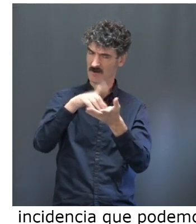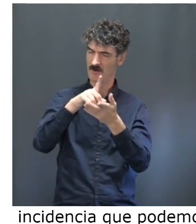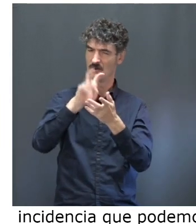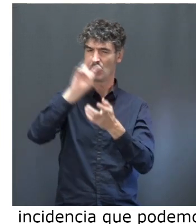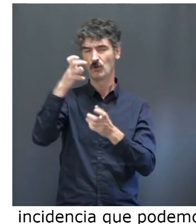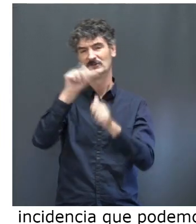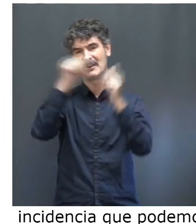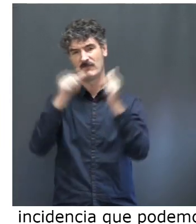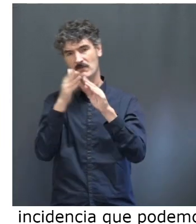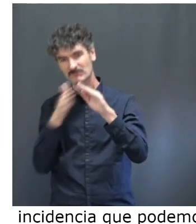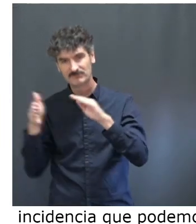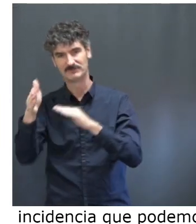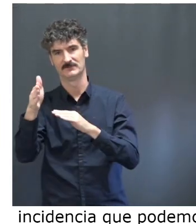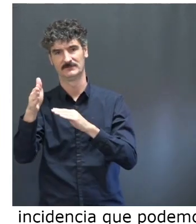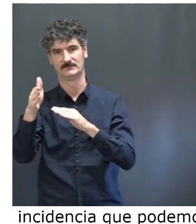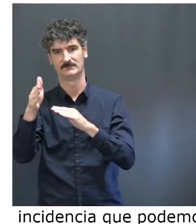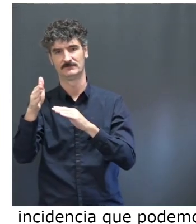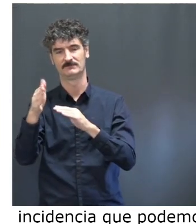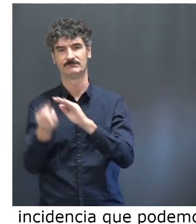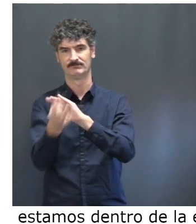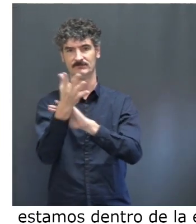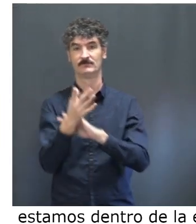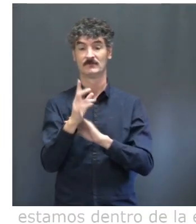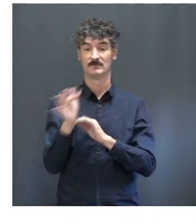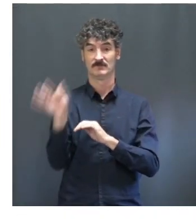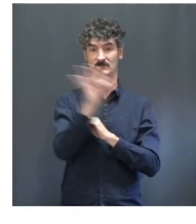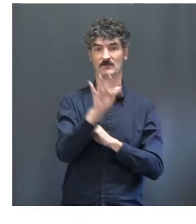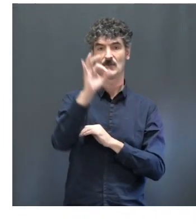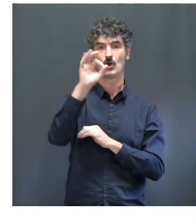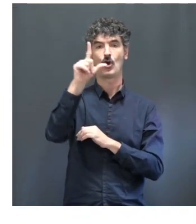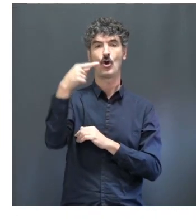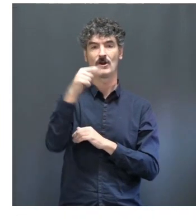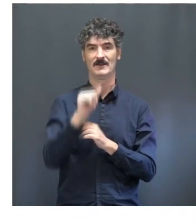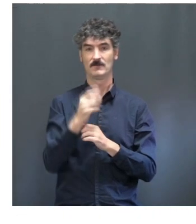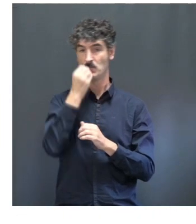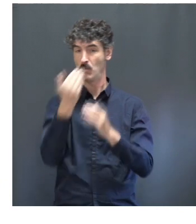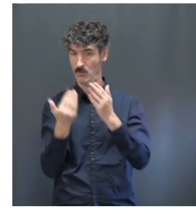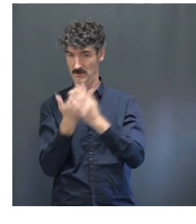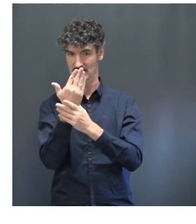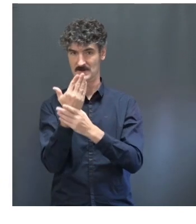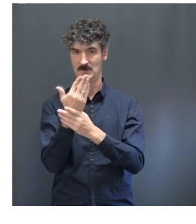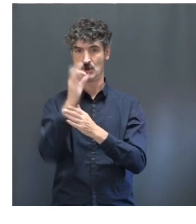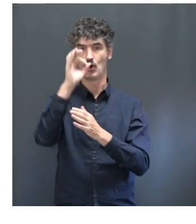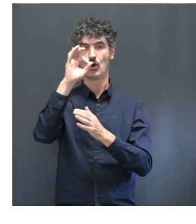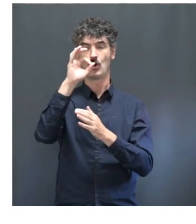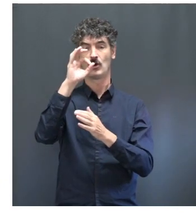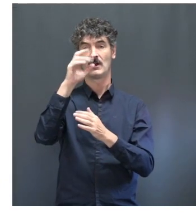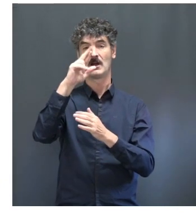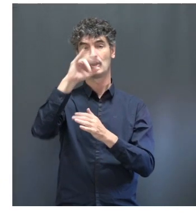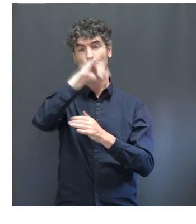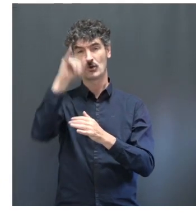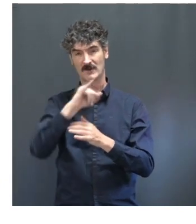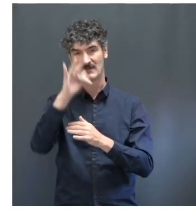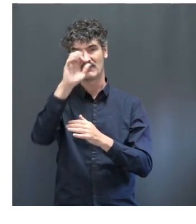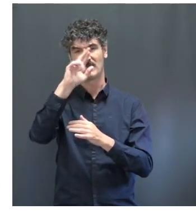las escuelas, ¿no? Estupendo, Olga. Muy bien, pues buenos días. Yo soy Olga Rodríguez Ferrán, profesora de